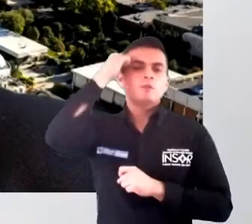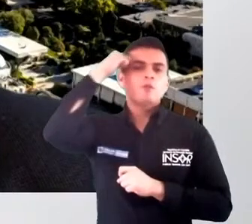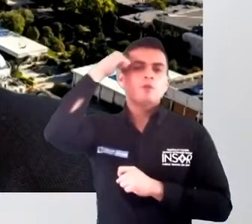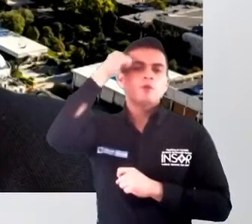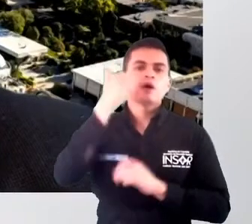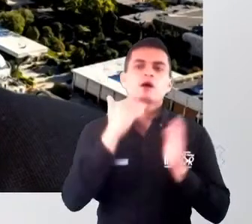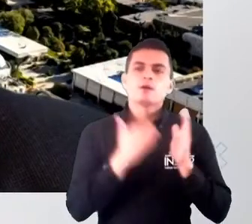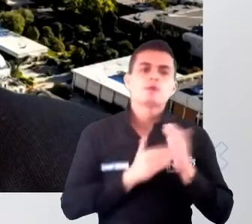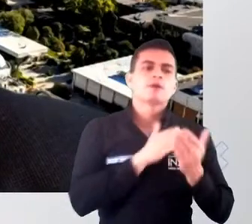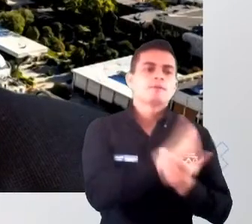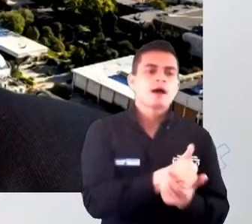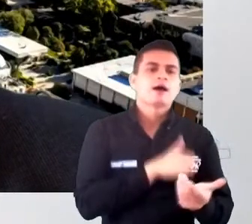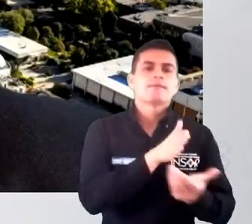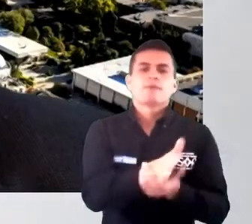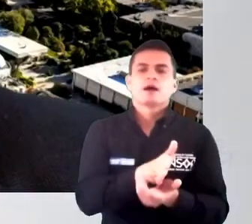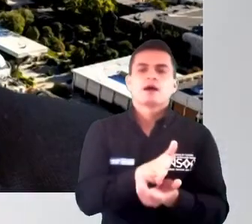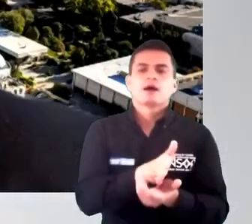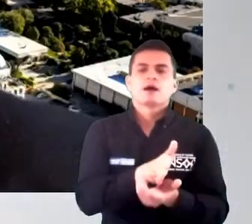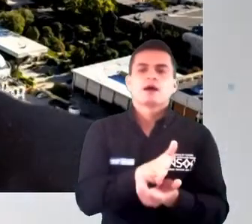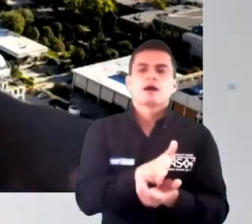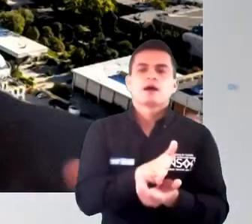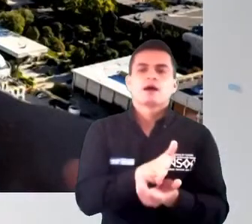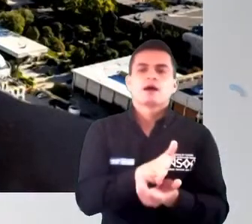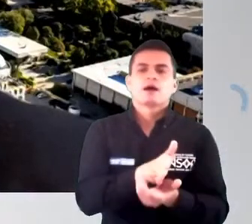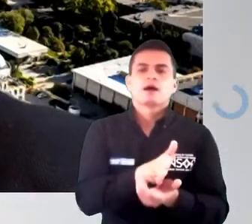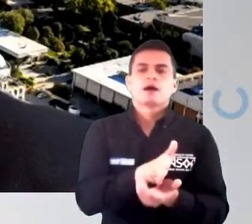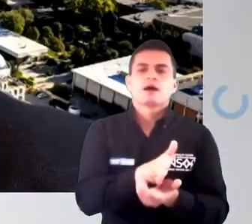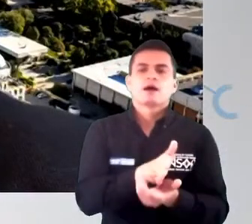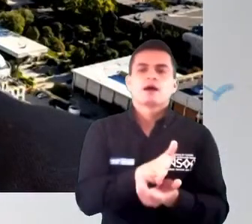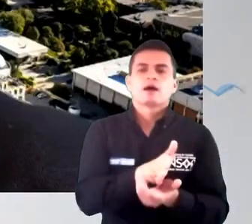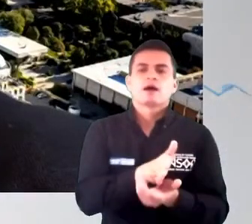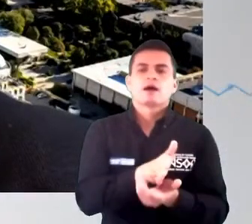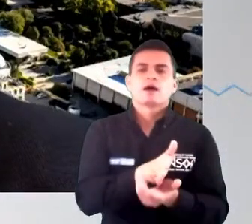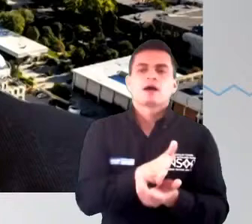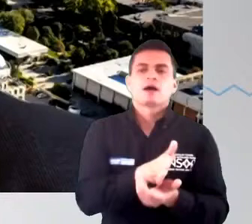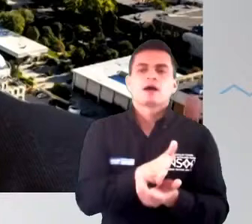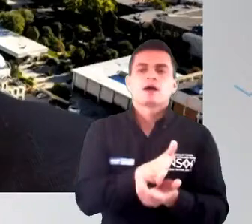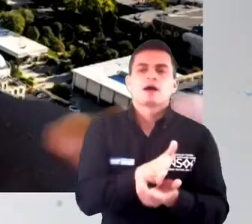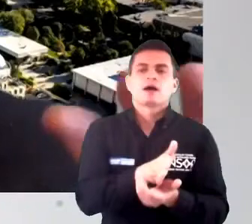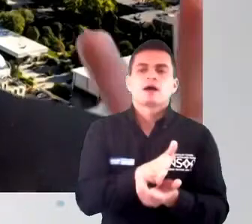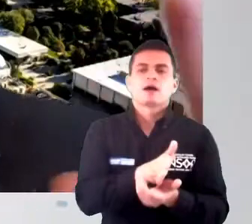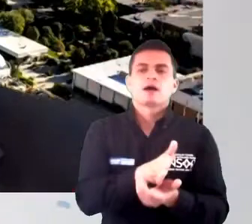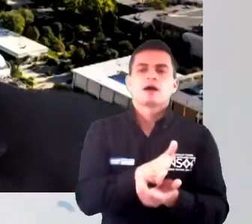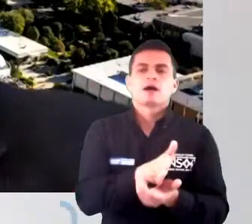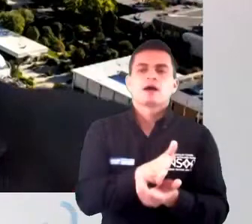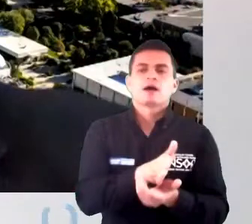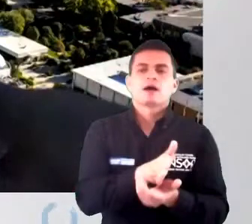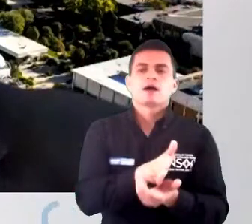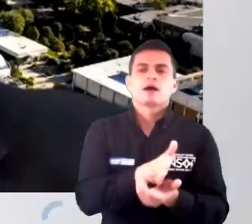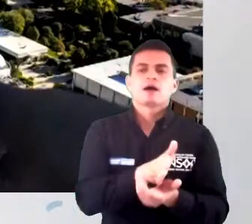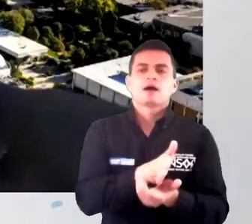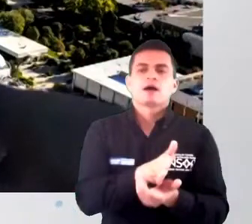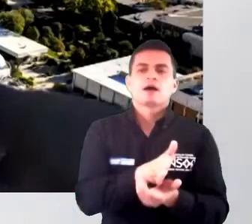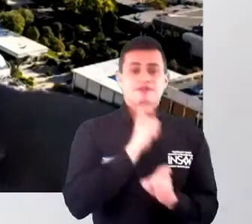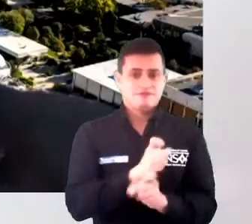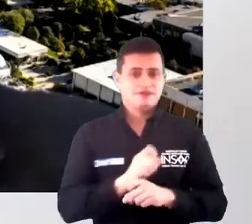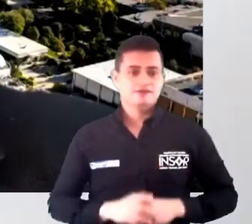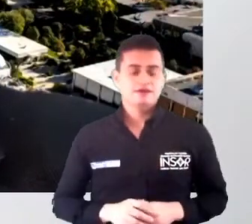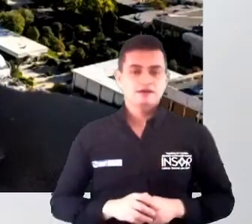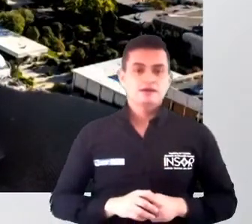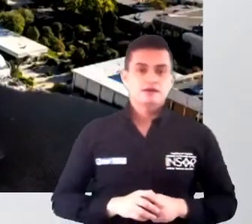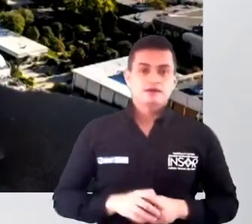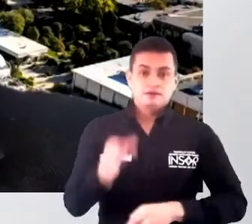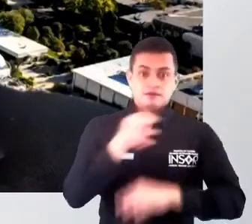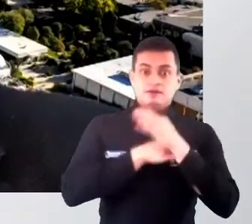colegios donde los estudiantes se hallan. Ahora, con este aprendizaje virtual, los estudiantes pueden estar